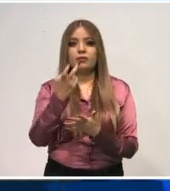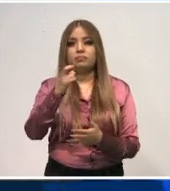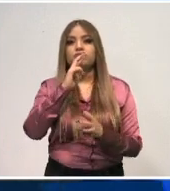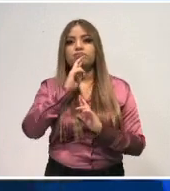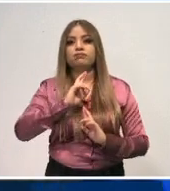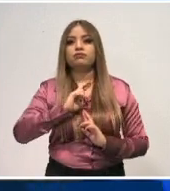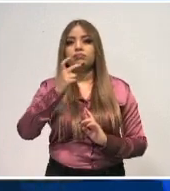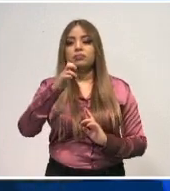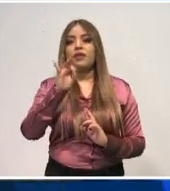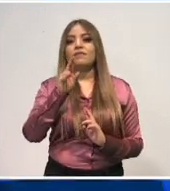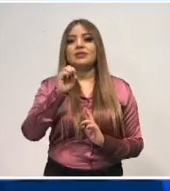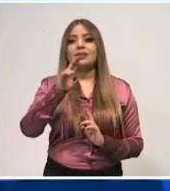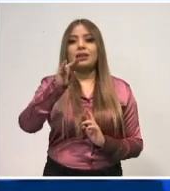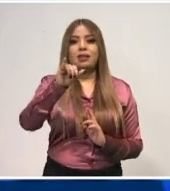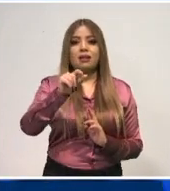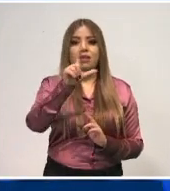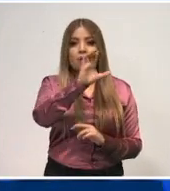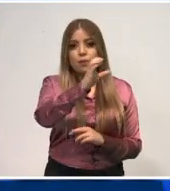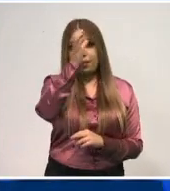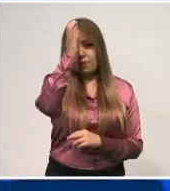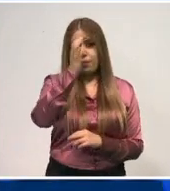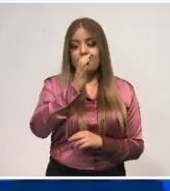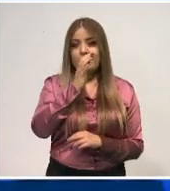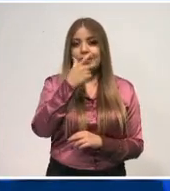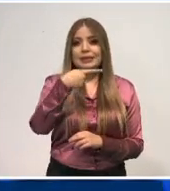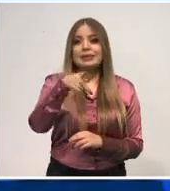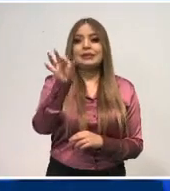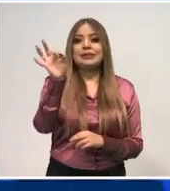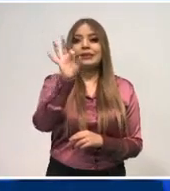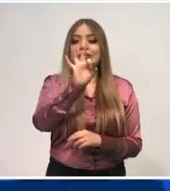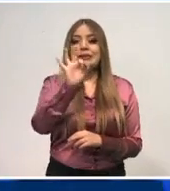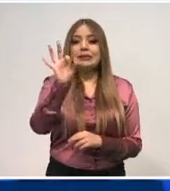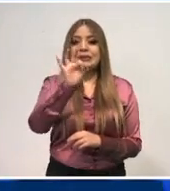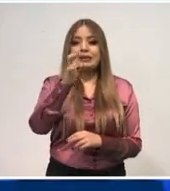de la Fiscalía General de Coahuila, quien seguramente va a emitir un comunicado al respecto, Valeria.